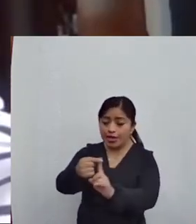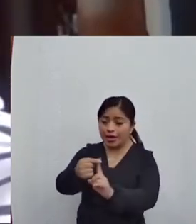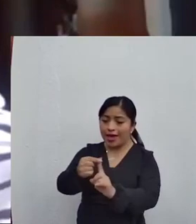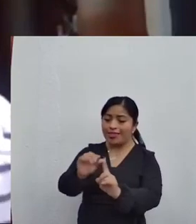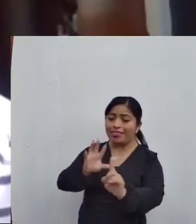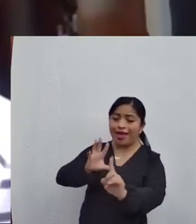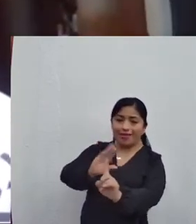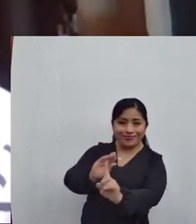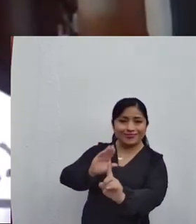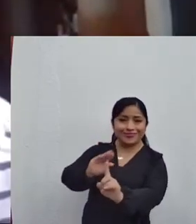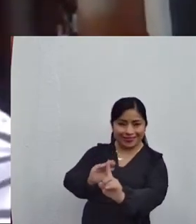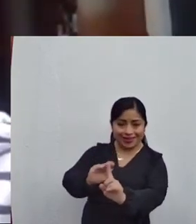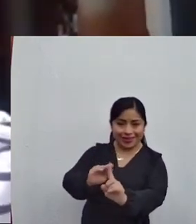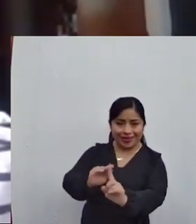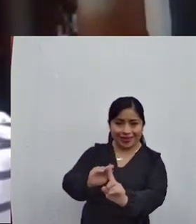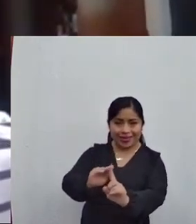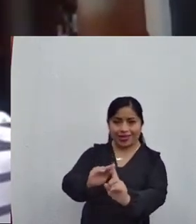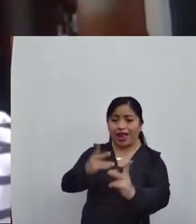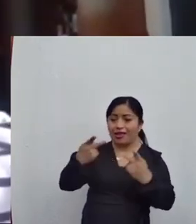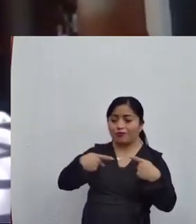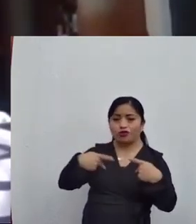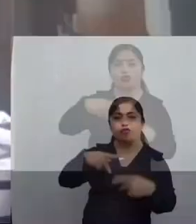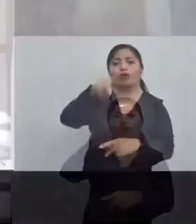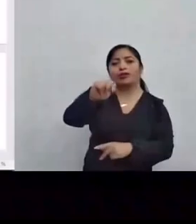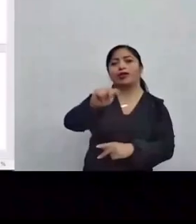conocen. Muchas gracias.